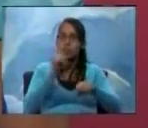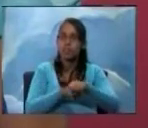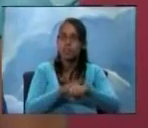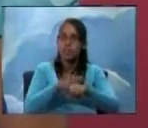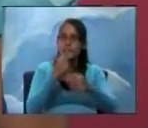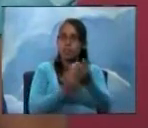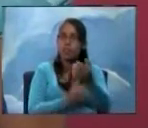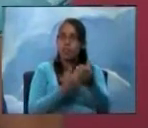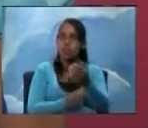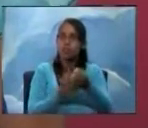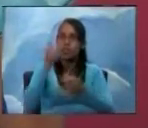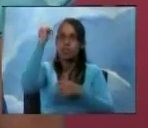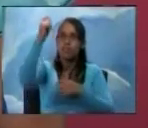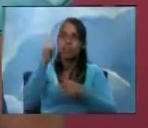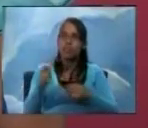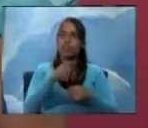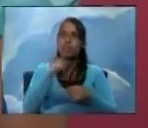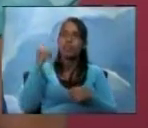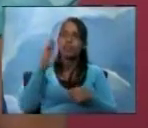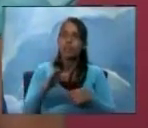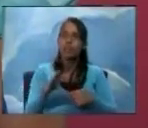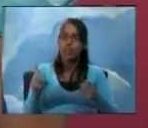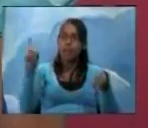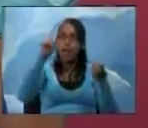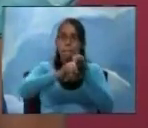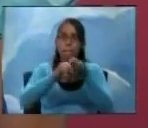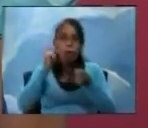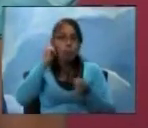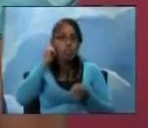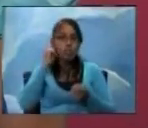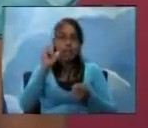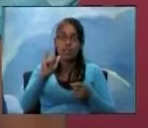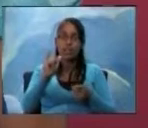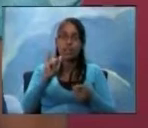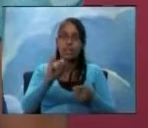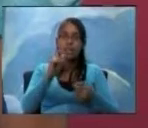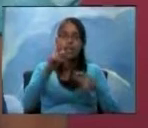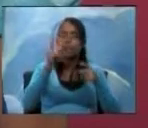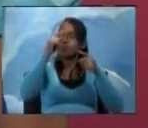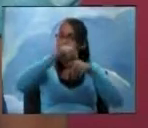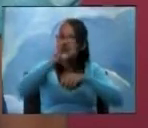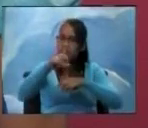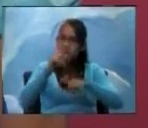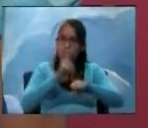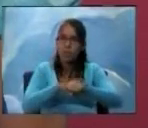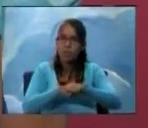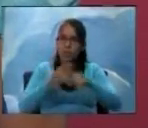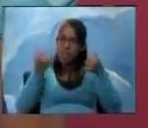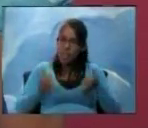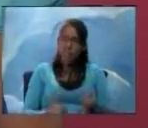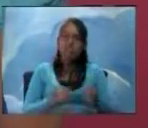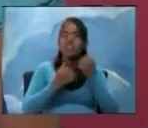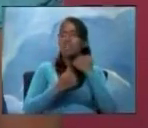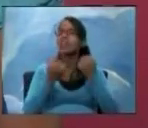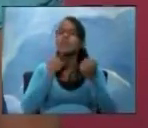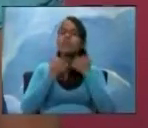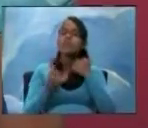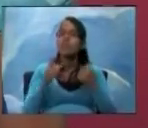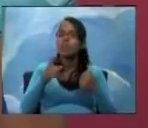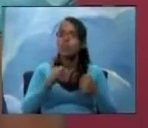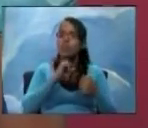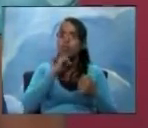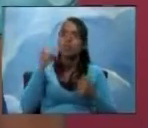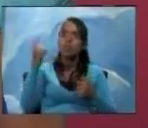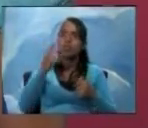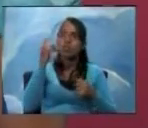hermano contó un testimonio que se le murió la esposa y desde ahí la hija se le enfermó y él, como era